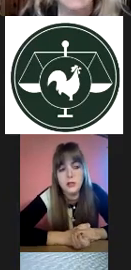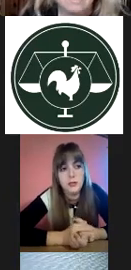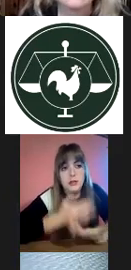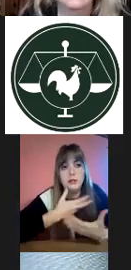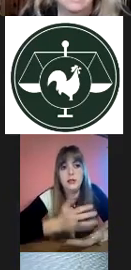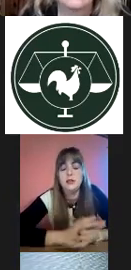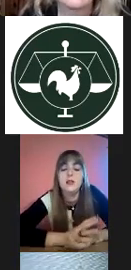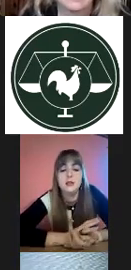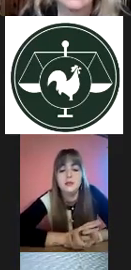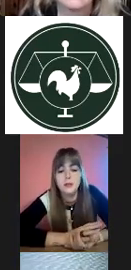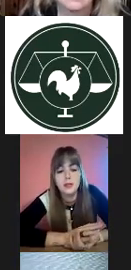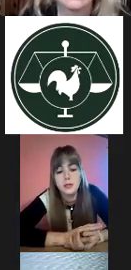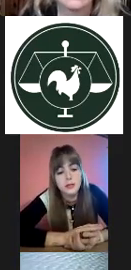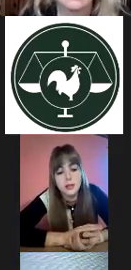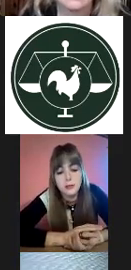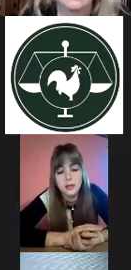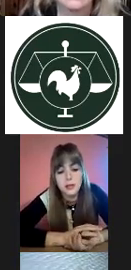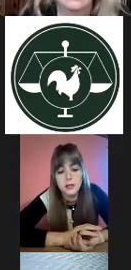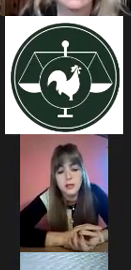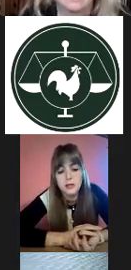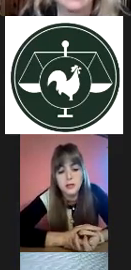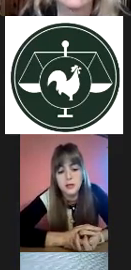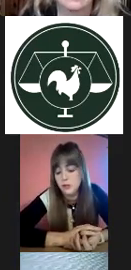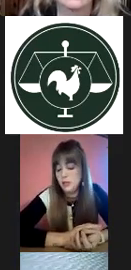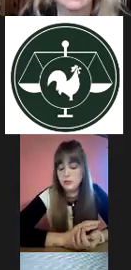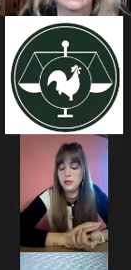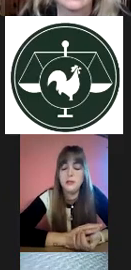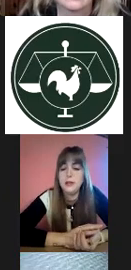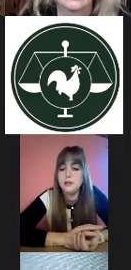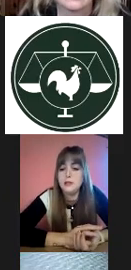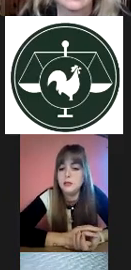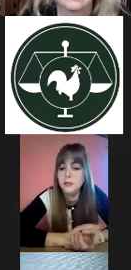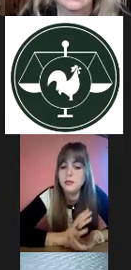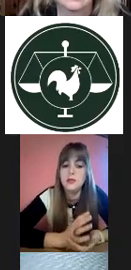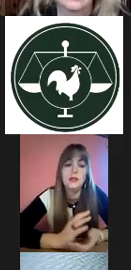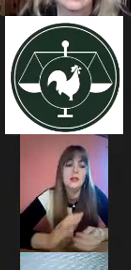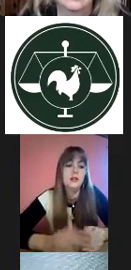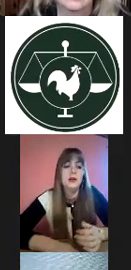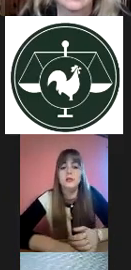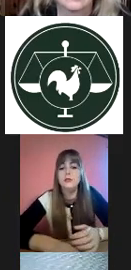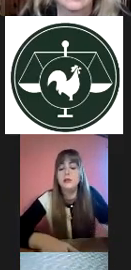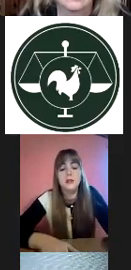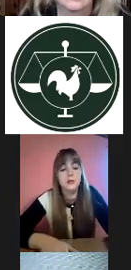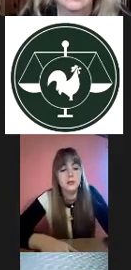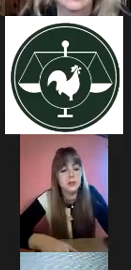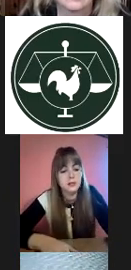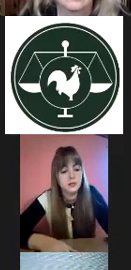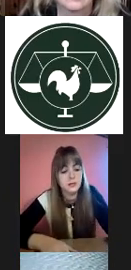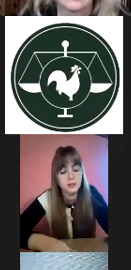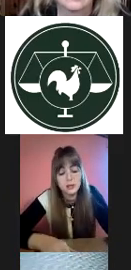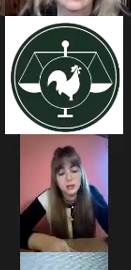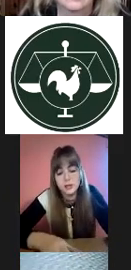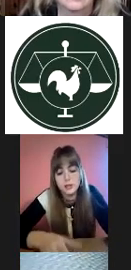falleció, el animal que tenía la enfermedad también, terrible, es terrible, no tiene que suceder más esto, no puede ser. Año 2021